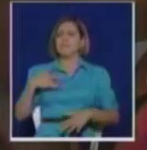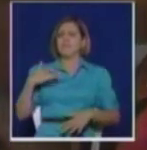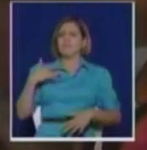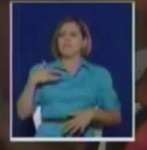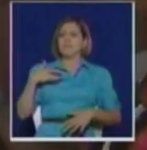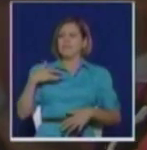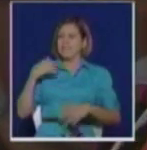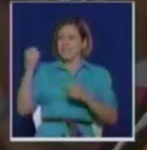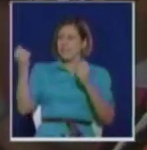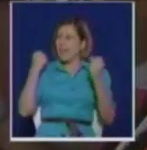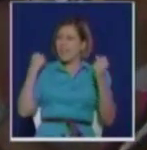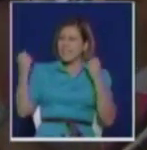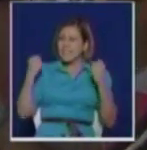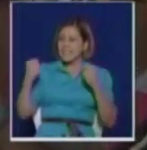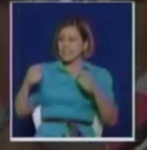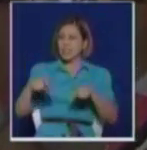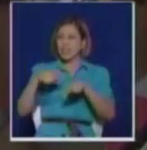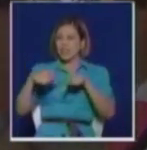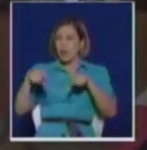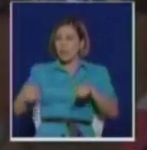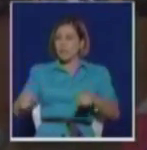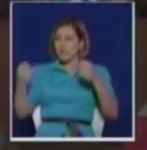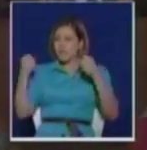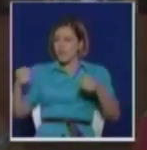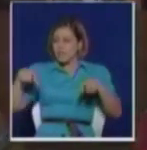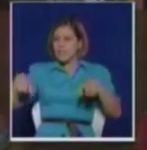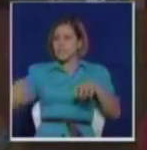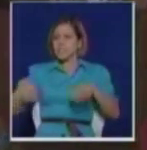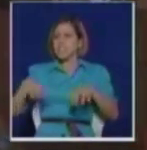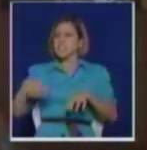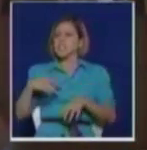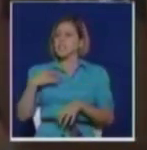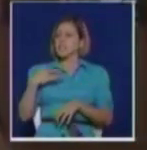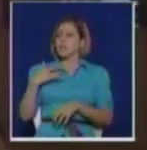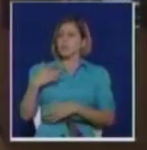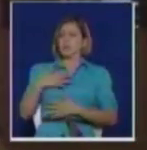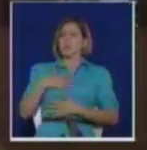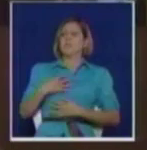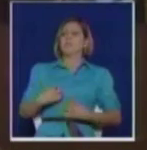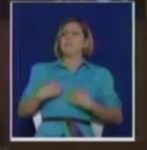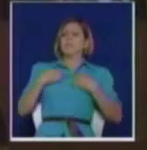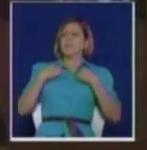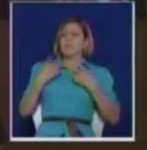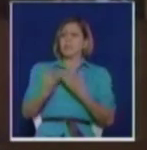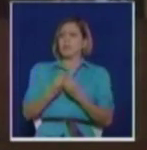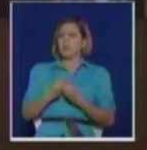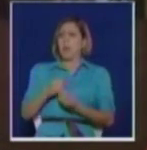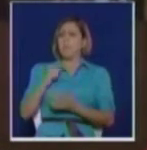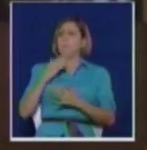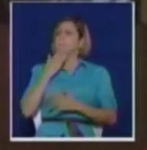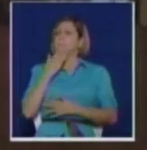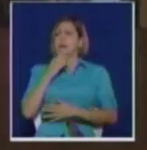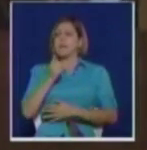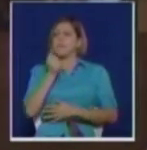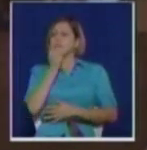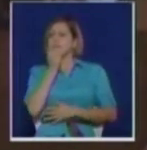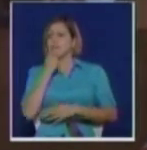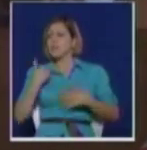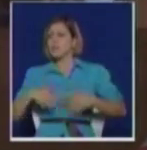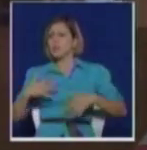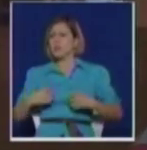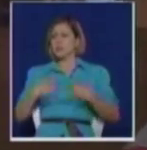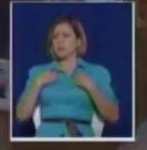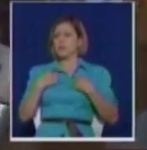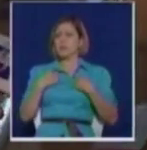y claro, las máquinas, los discos comenzaron a cimbrar, a moverse y todo el mundo paró y la gente